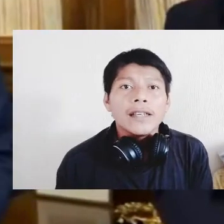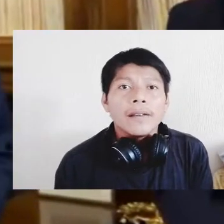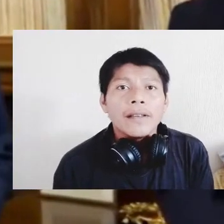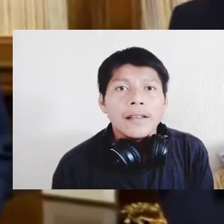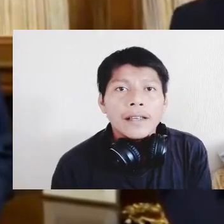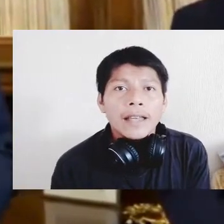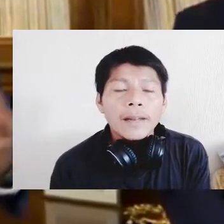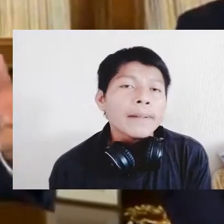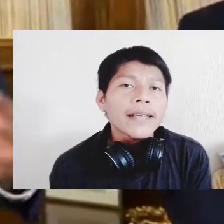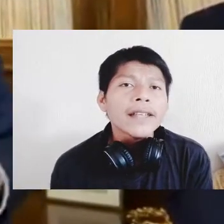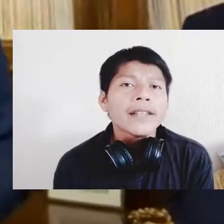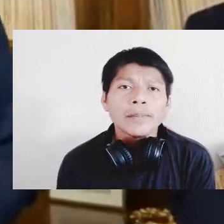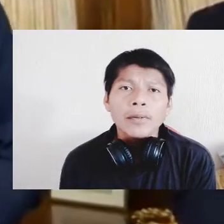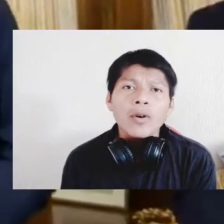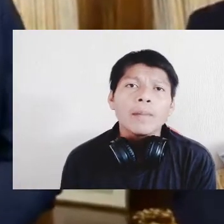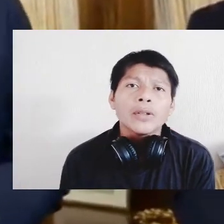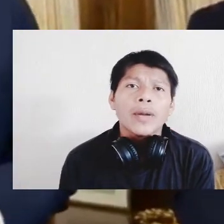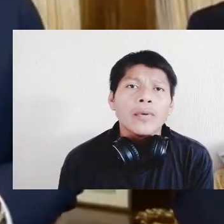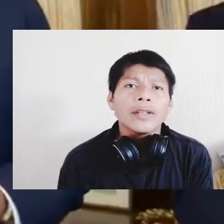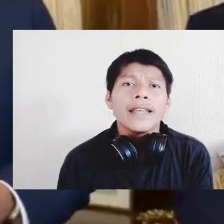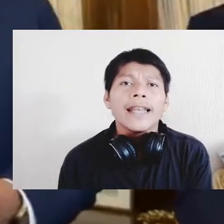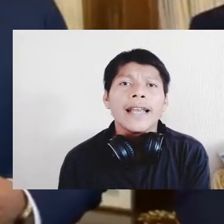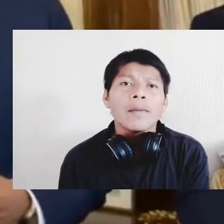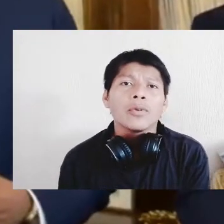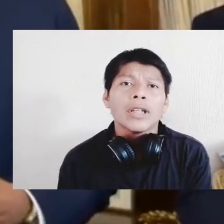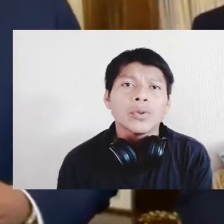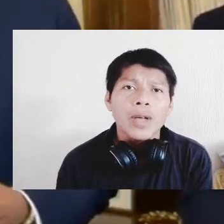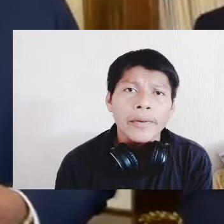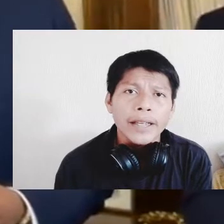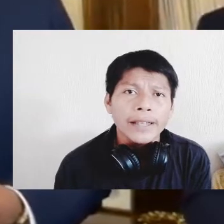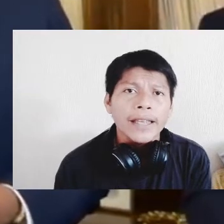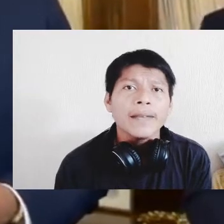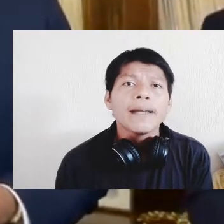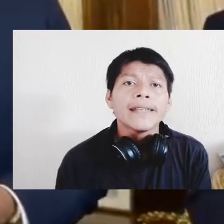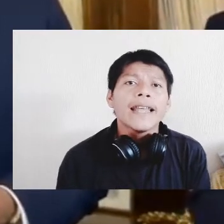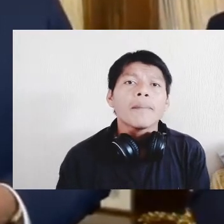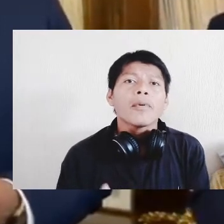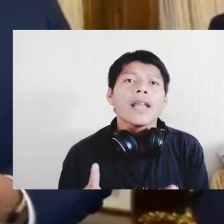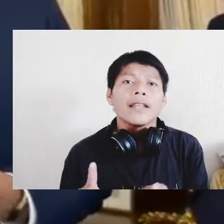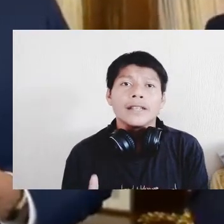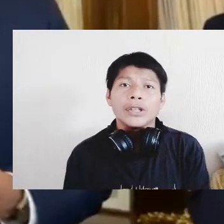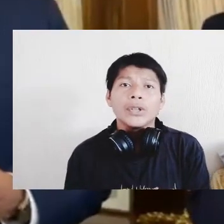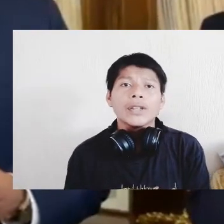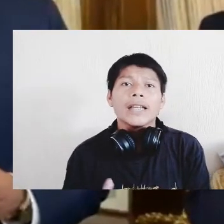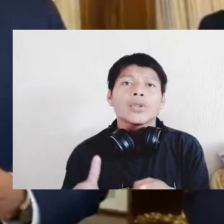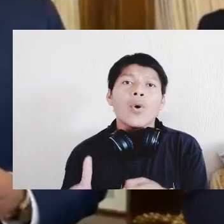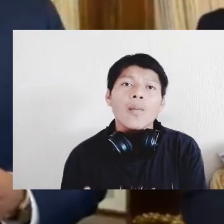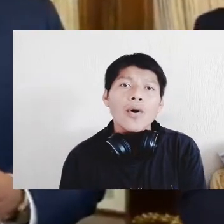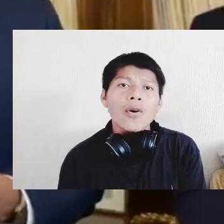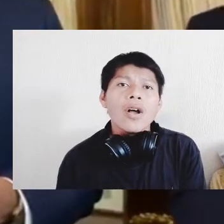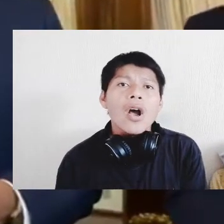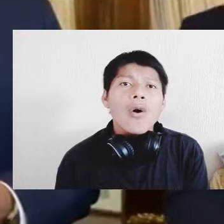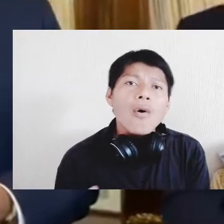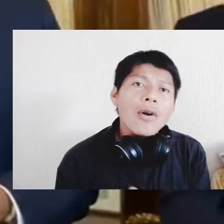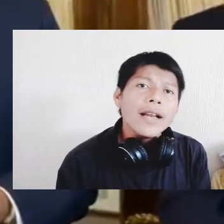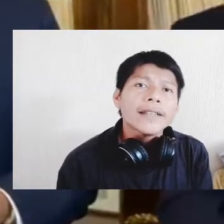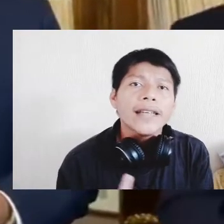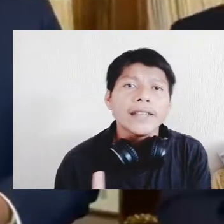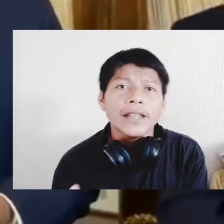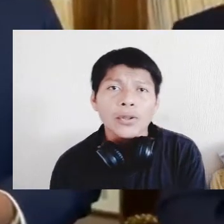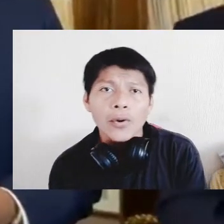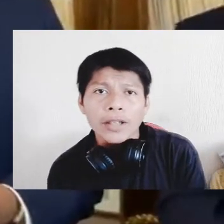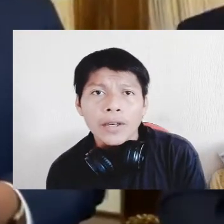señores, el presidente Andrés Manuel López Obrador tiene cambios en su gabinete. Y más que nada por la decisión que tomó